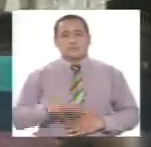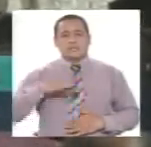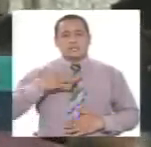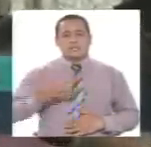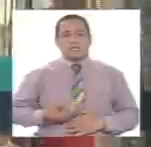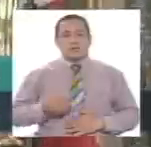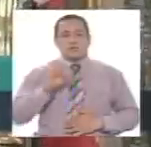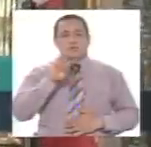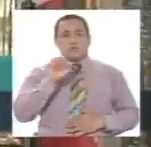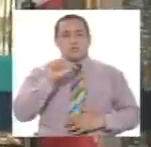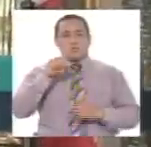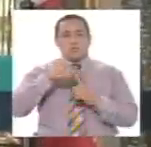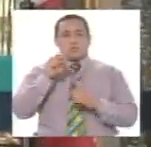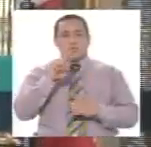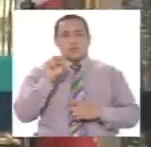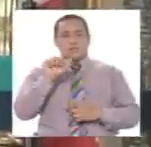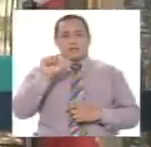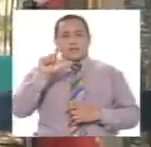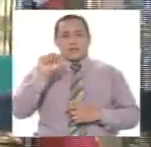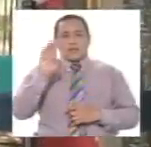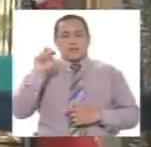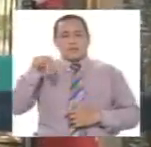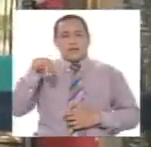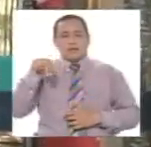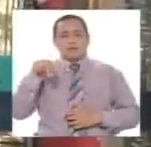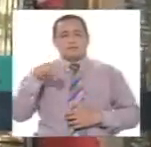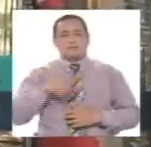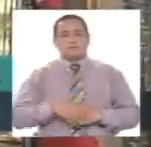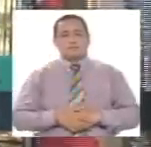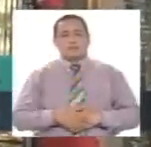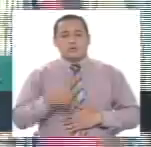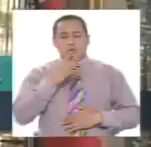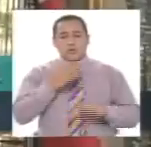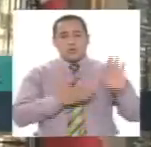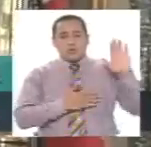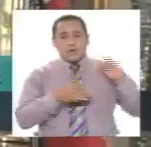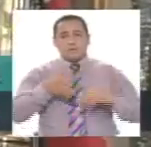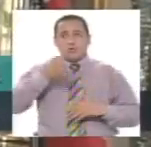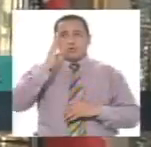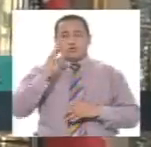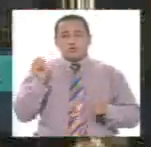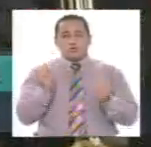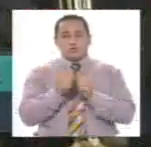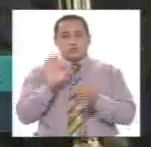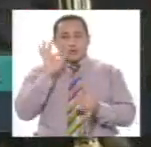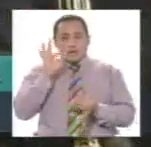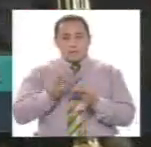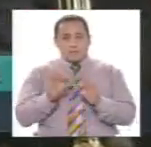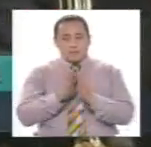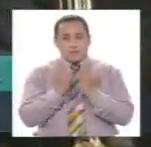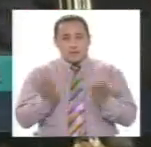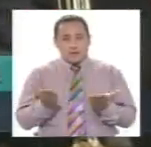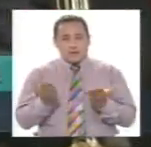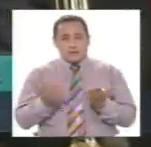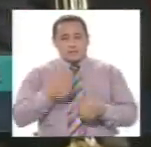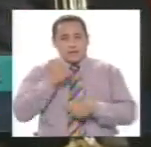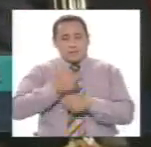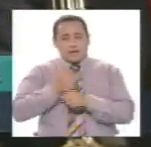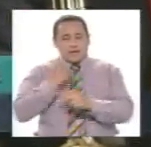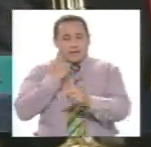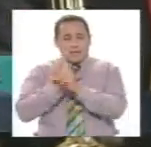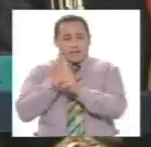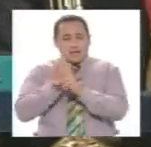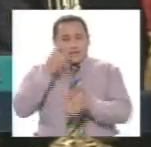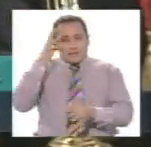Señor Walter Albán Peralta, juráis por Dios y estos santos evangelios desempeñar leal